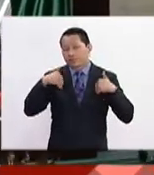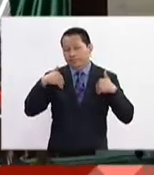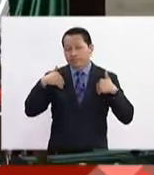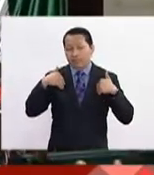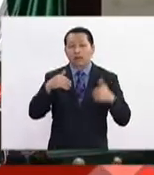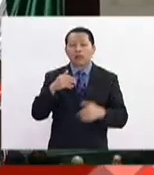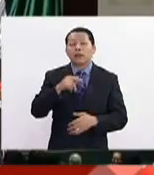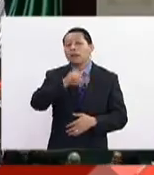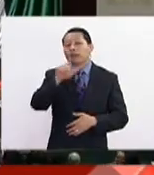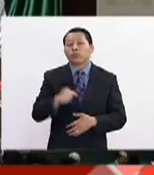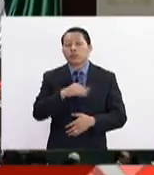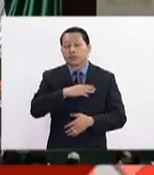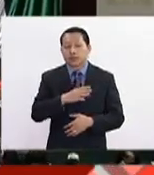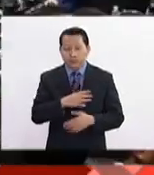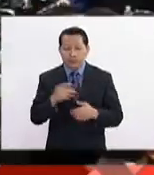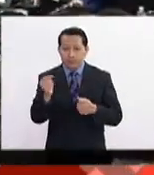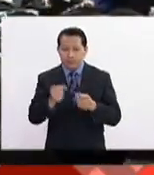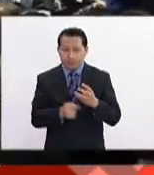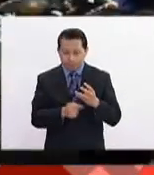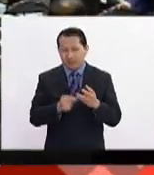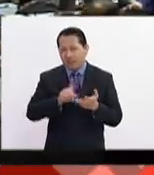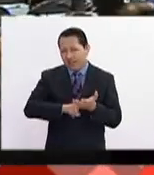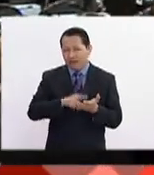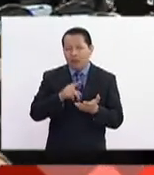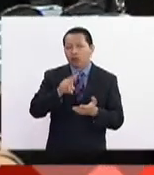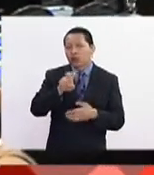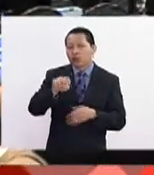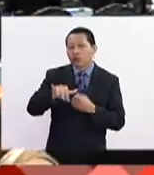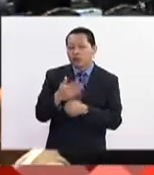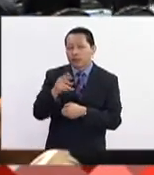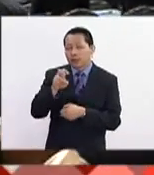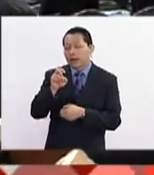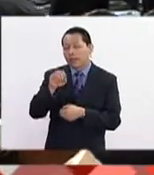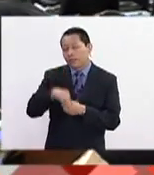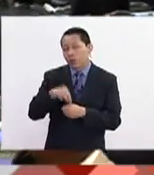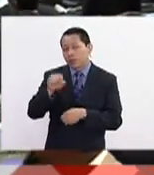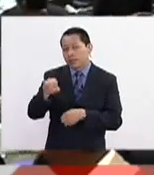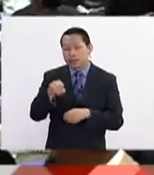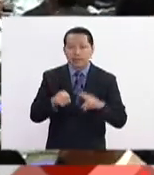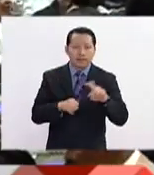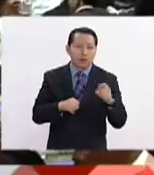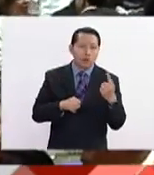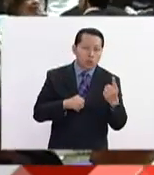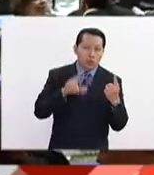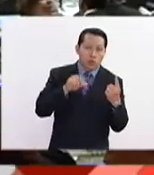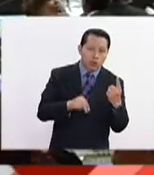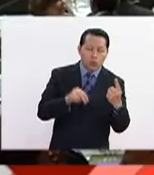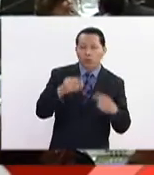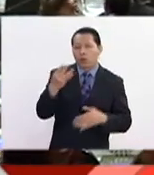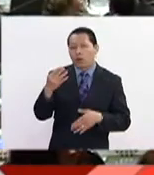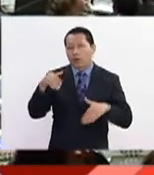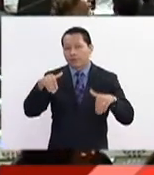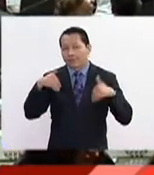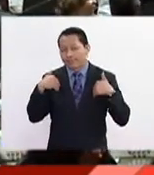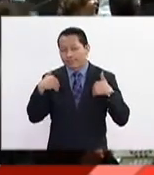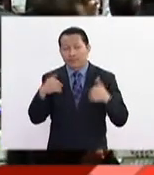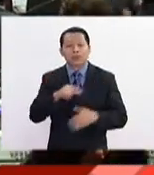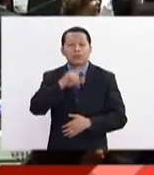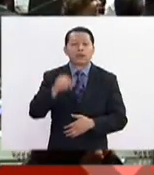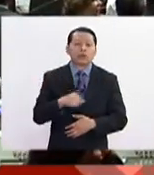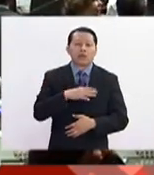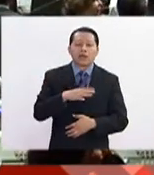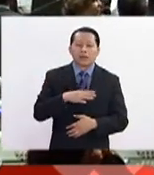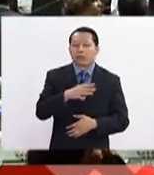Y posteriormente, en lo particular, con 215 votos a favor, 101 en contra y 4 abstenciones. Después de